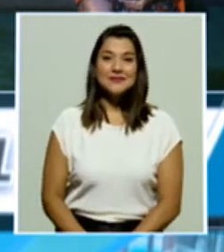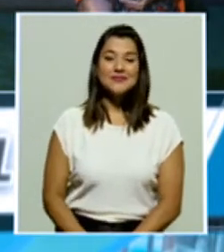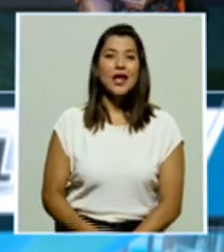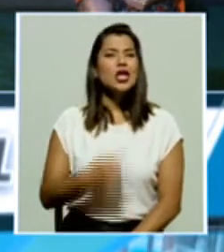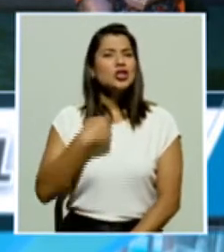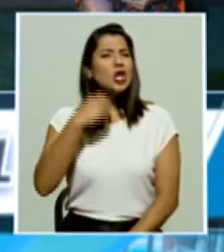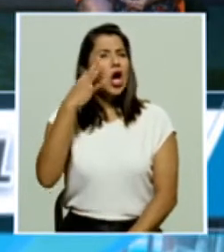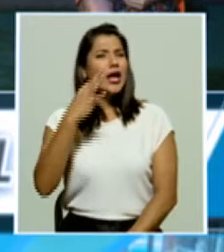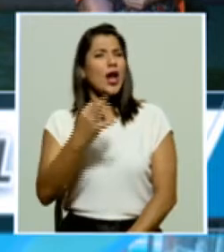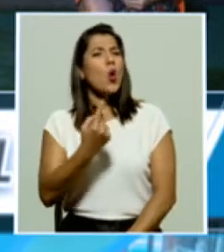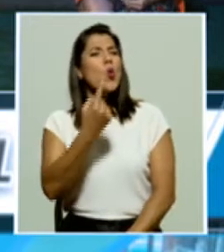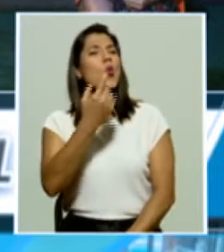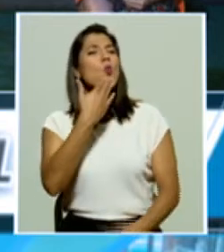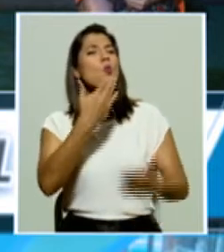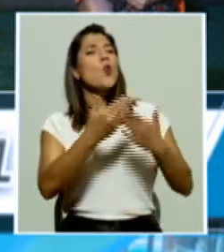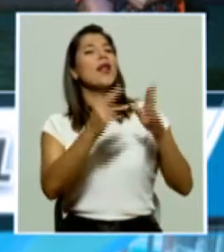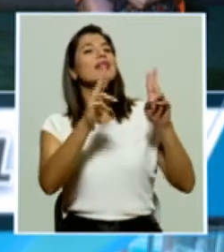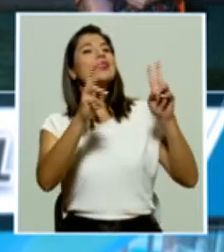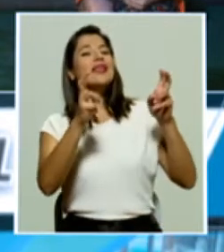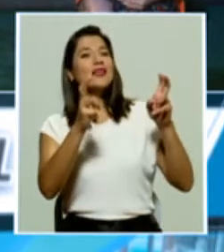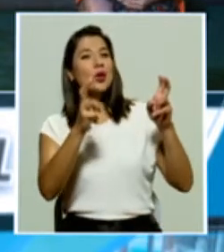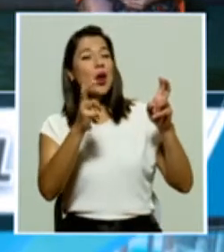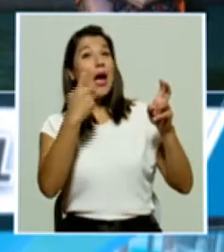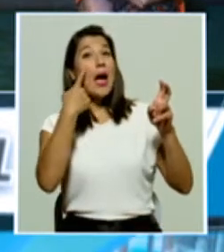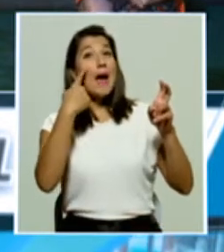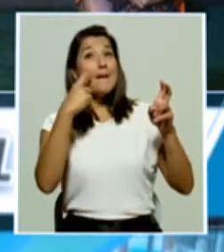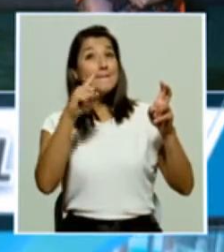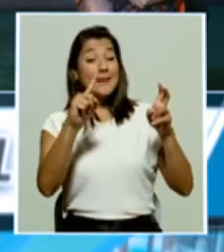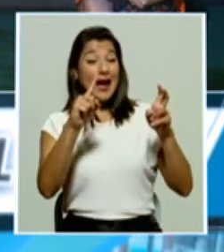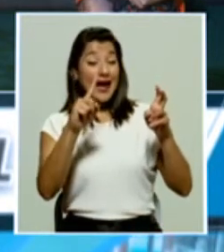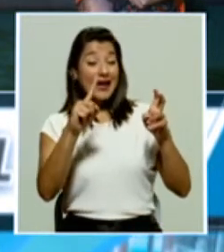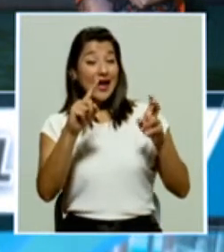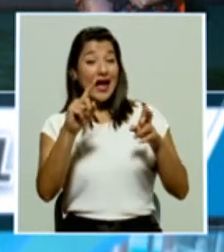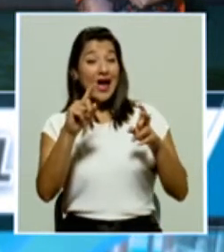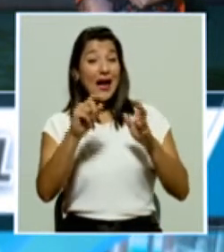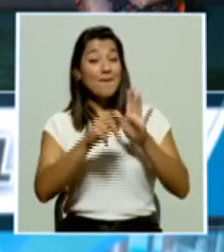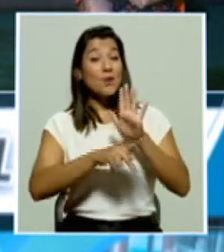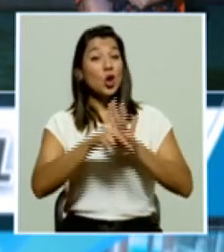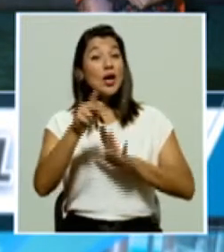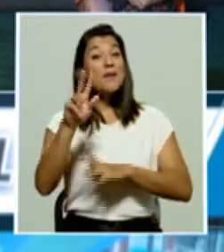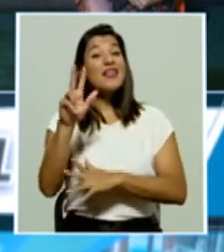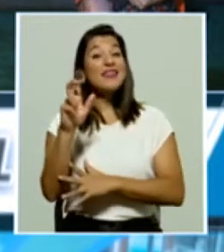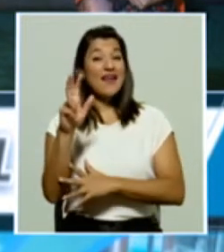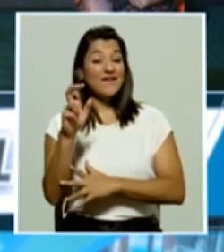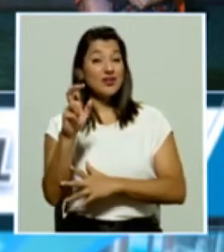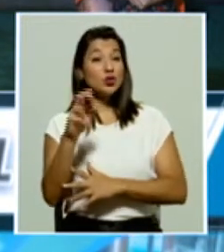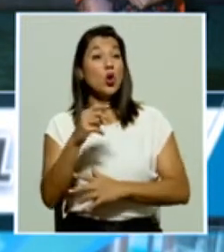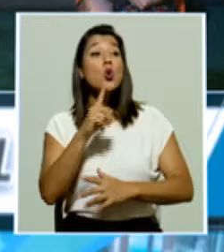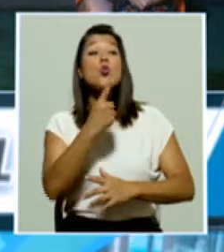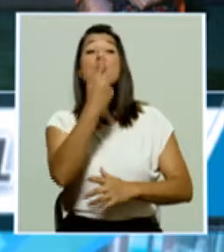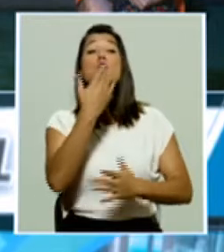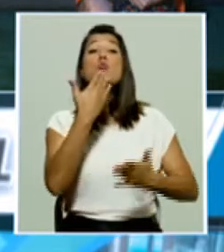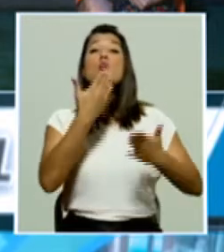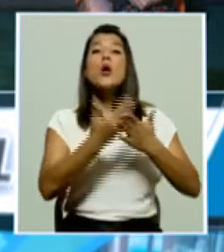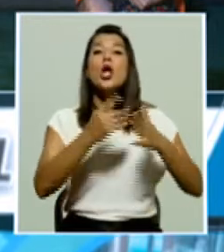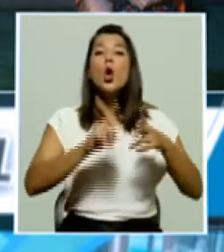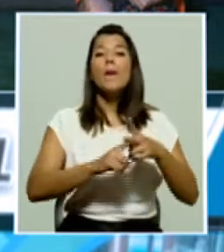Creo que un buen título para la serie de Netflix podría ser un buen comienzo.